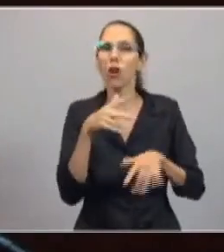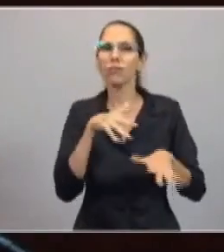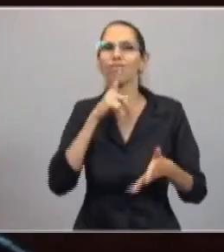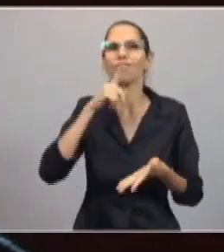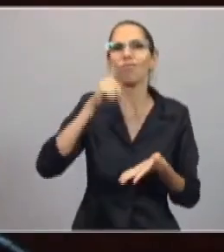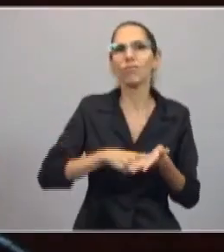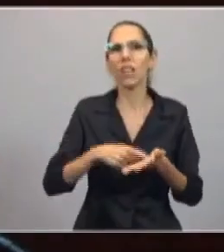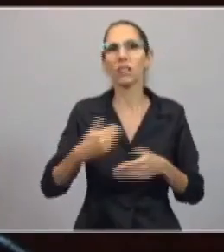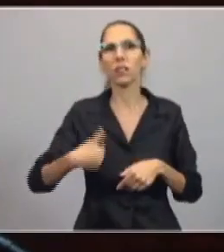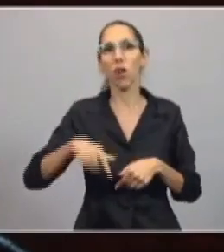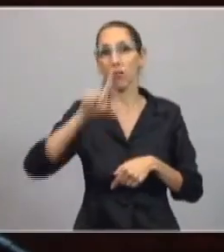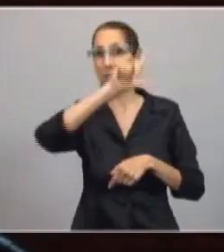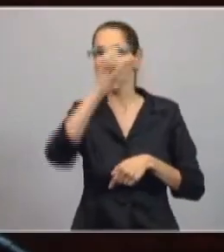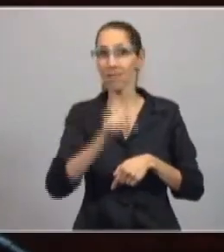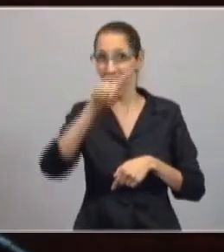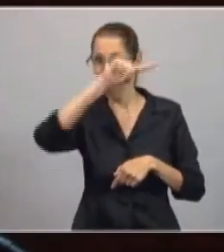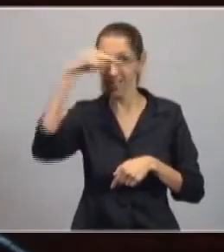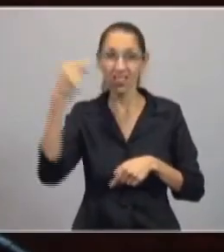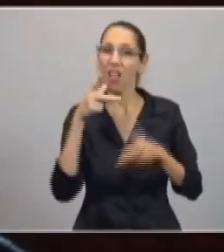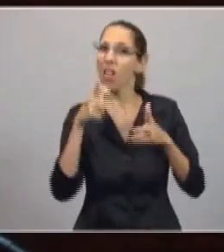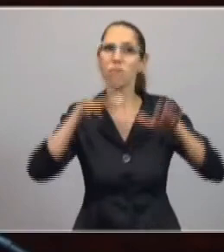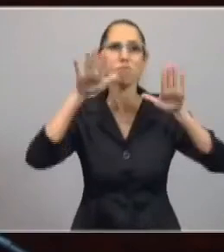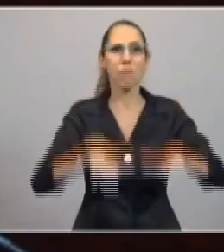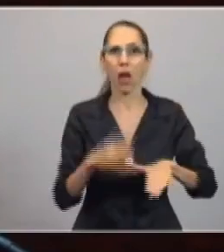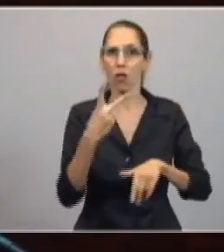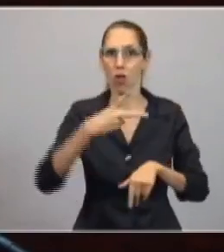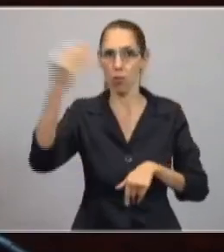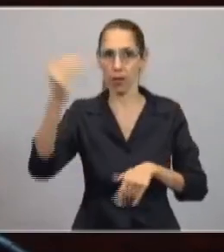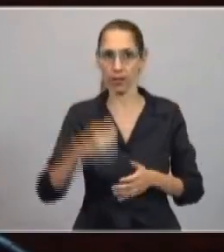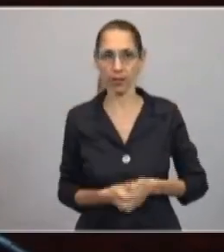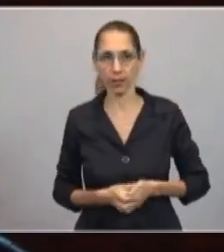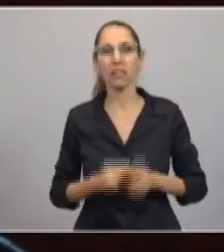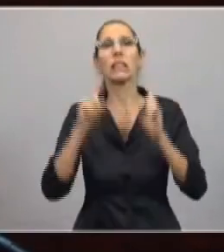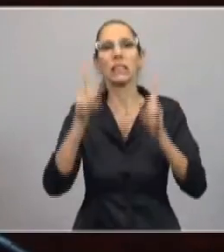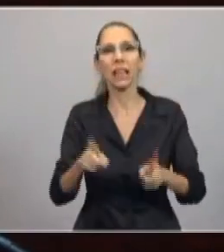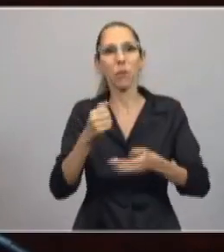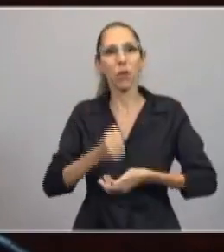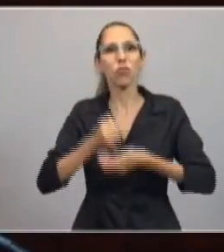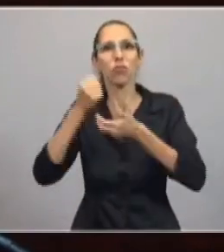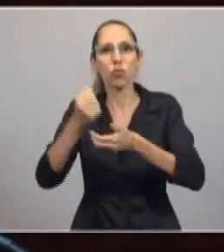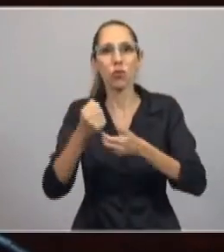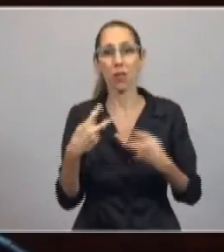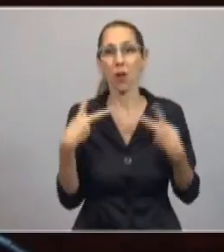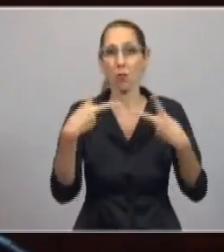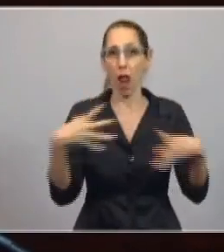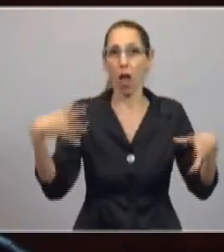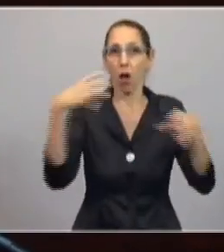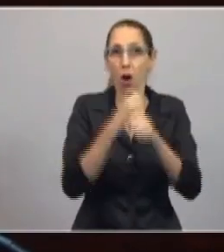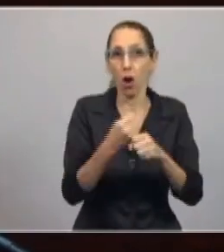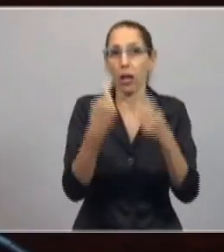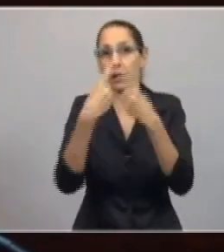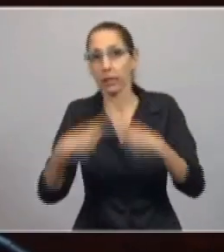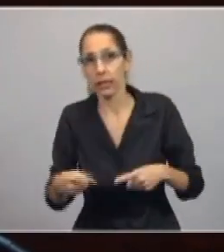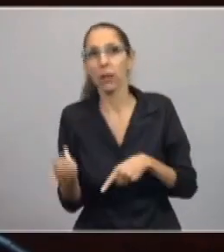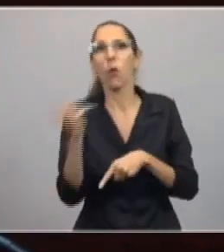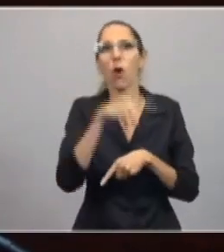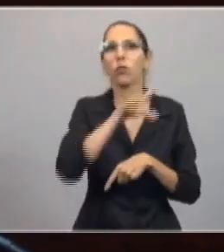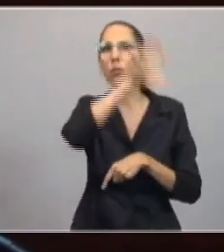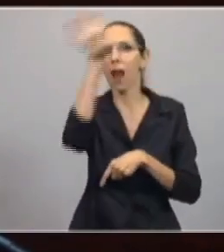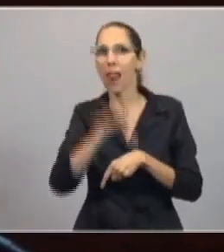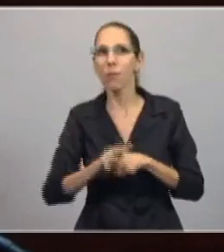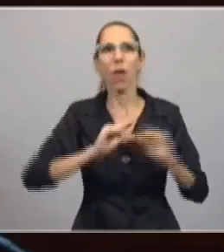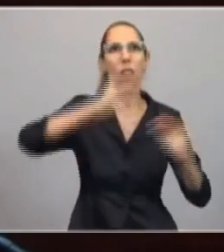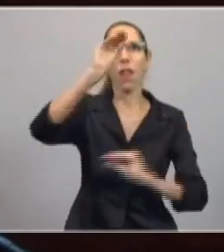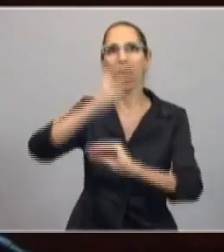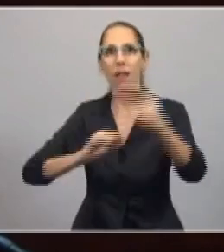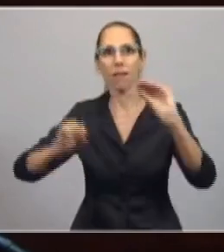nivel nacional. Recortó también el subsidio al transporte y el Fondo Compensador del Interior,